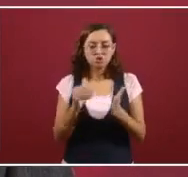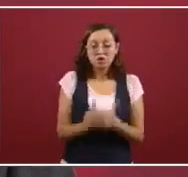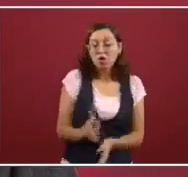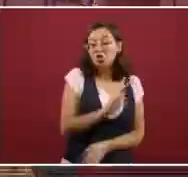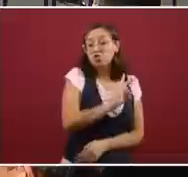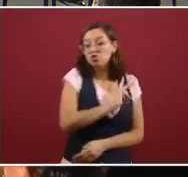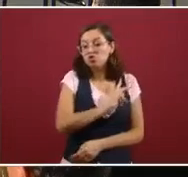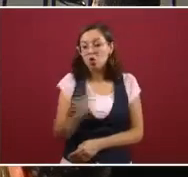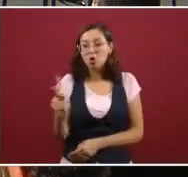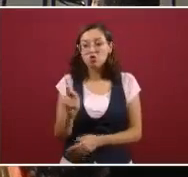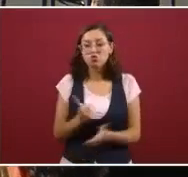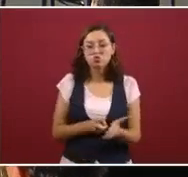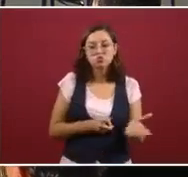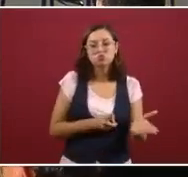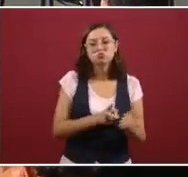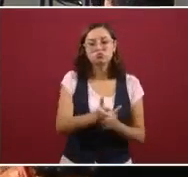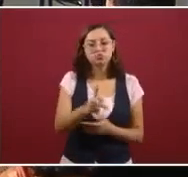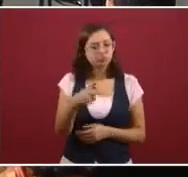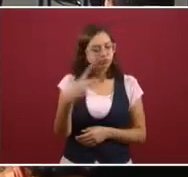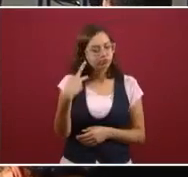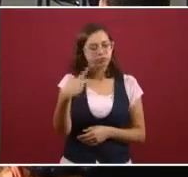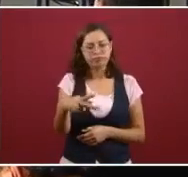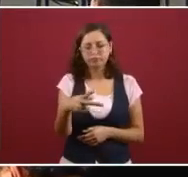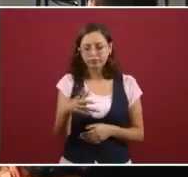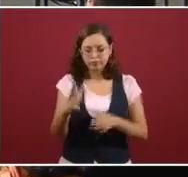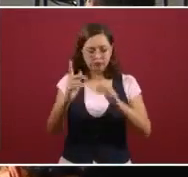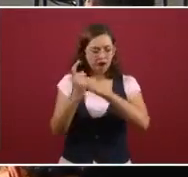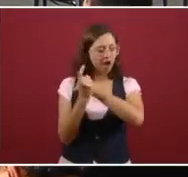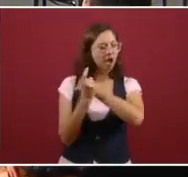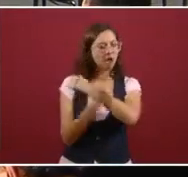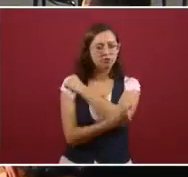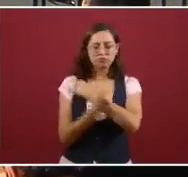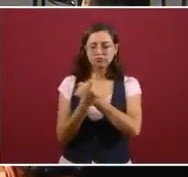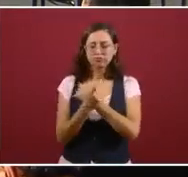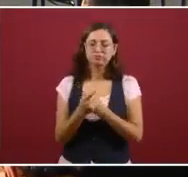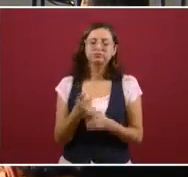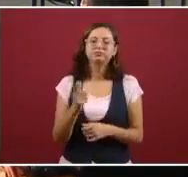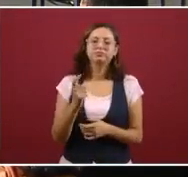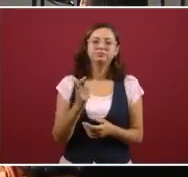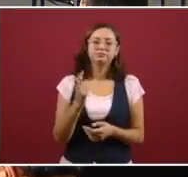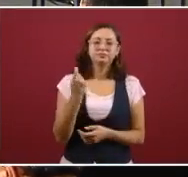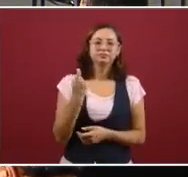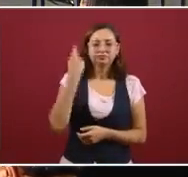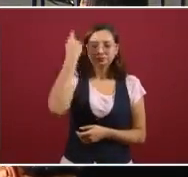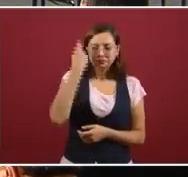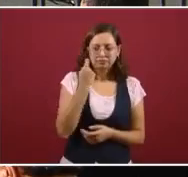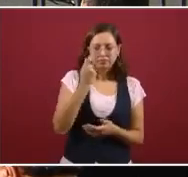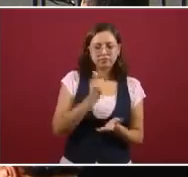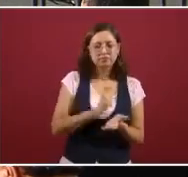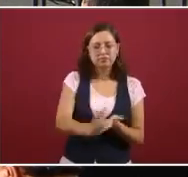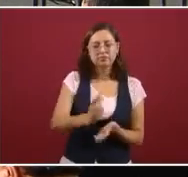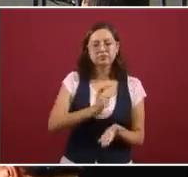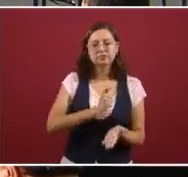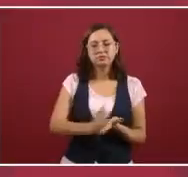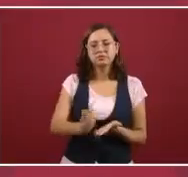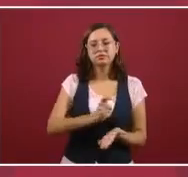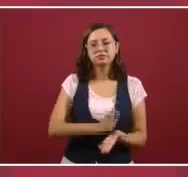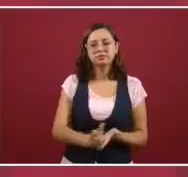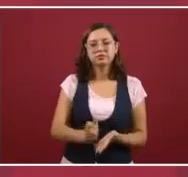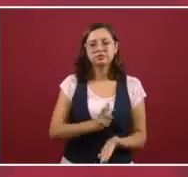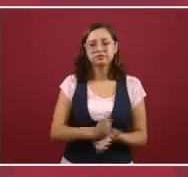derecho ya adquirido, que reciben una pensión